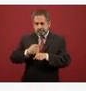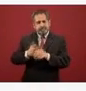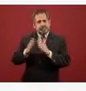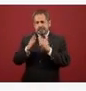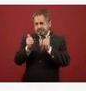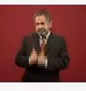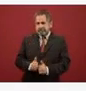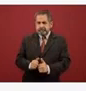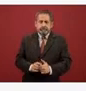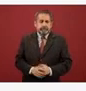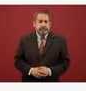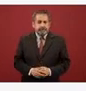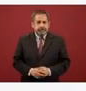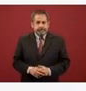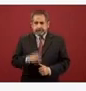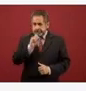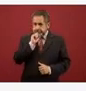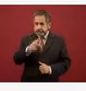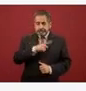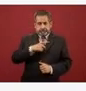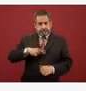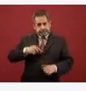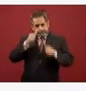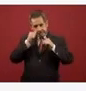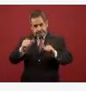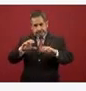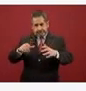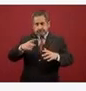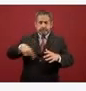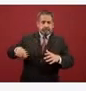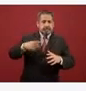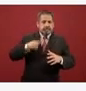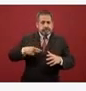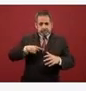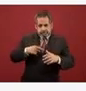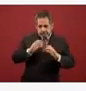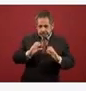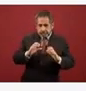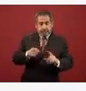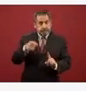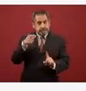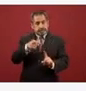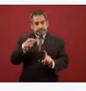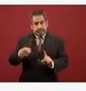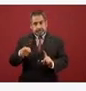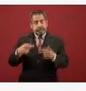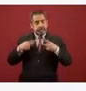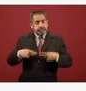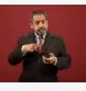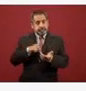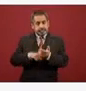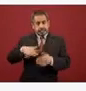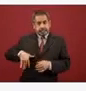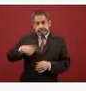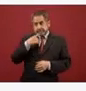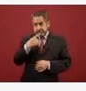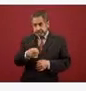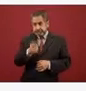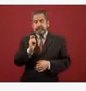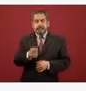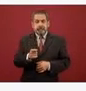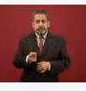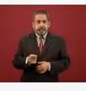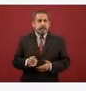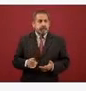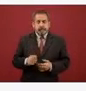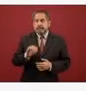Y además hay que estar atentos a esas personas, porque estas personas, con las características que acabo de mencionar,